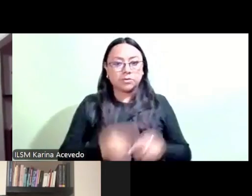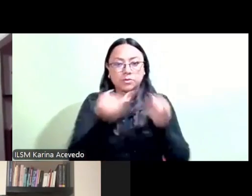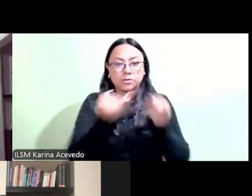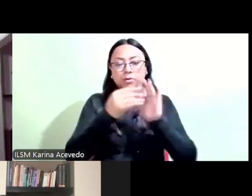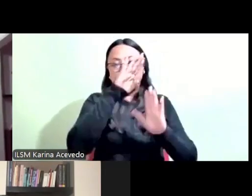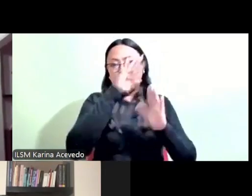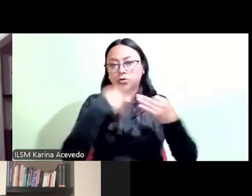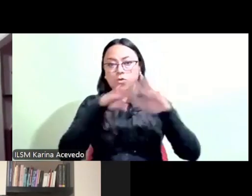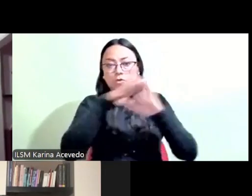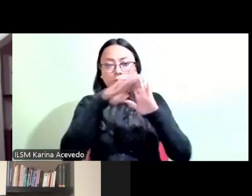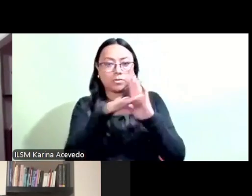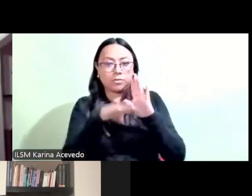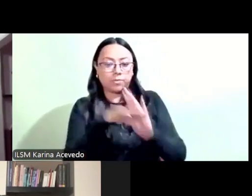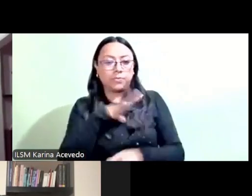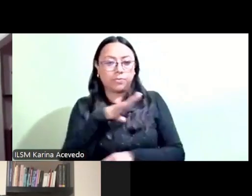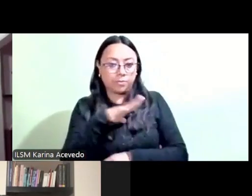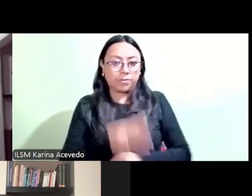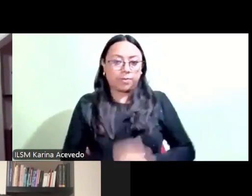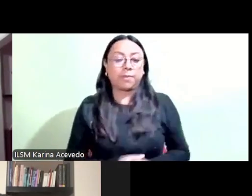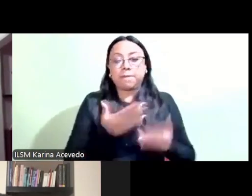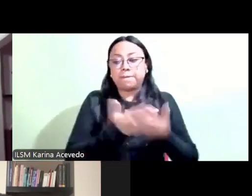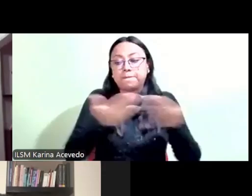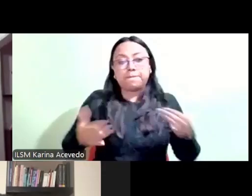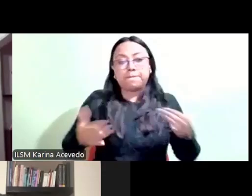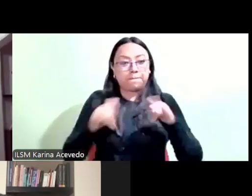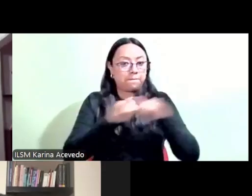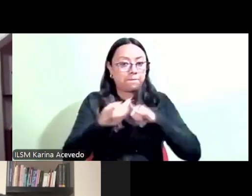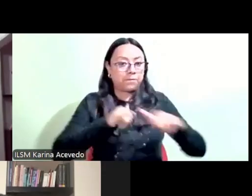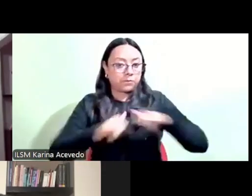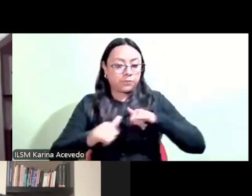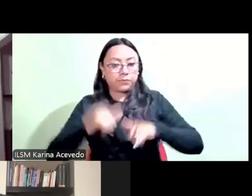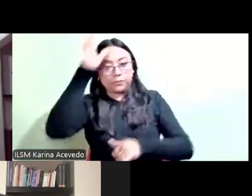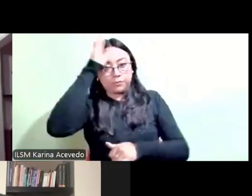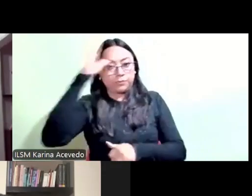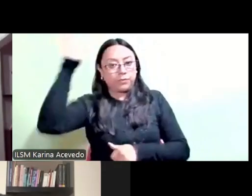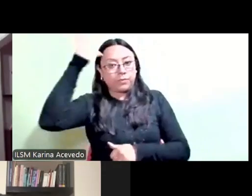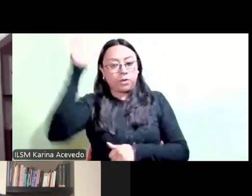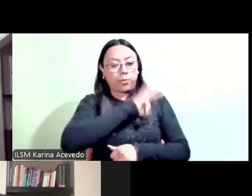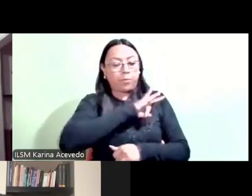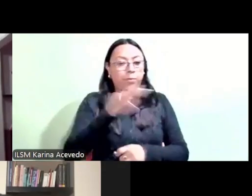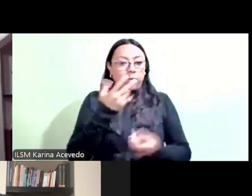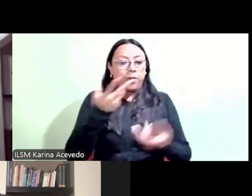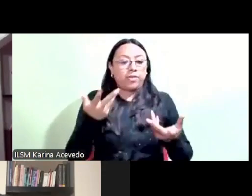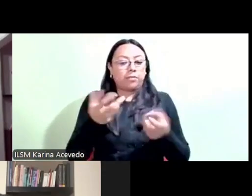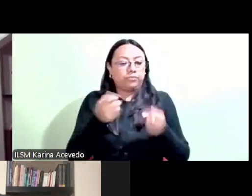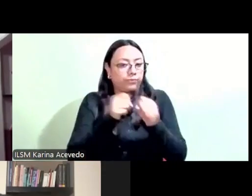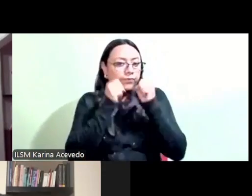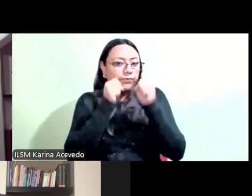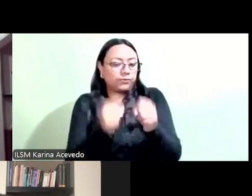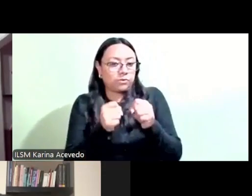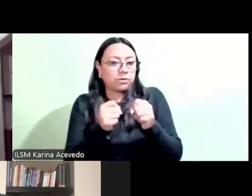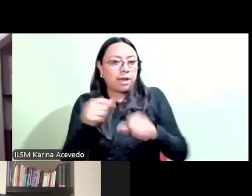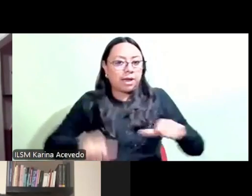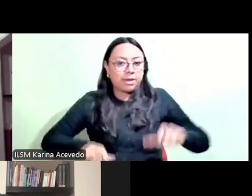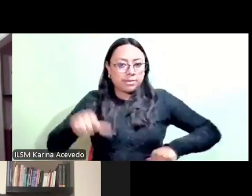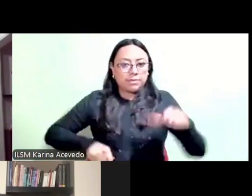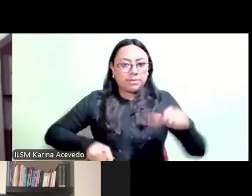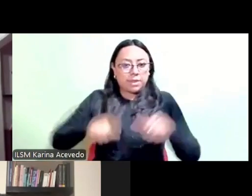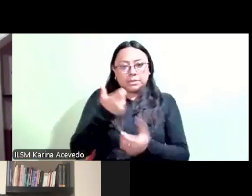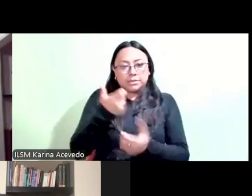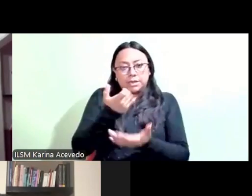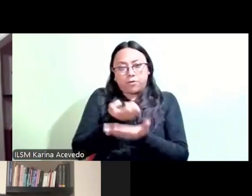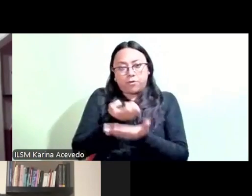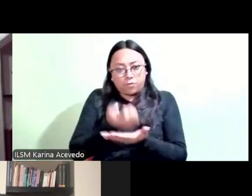establecidos. Contribuyendo a la demarcación territorial, Cuauhtémoc se consolide como referente de actividades económicas y turísticas, permitiendo el cumplimiento de